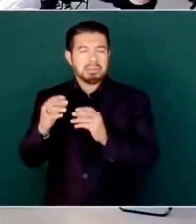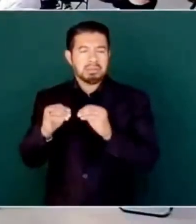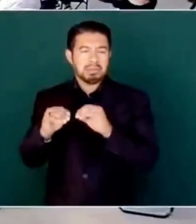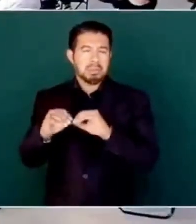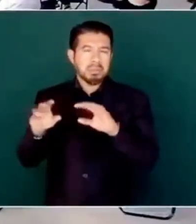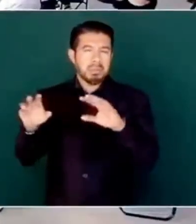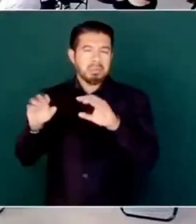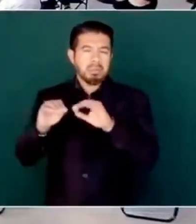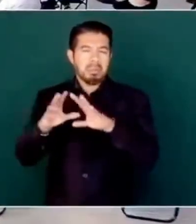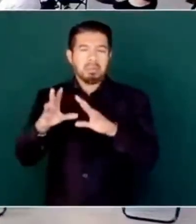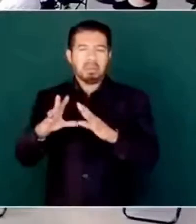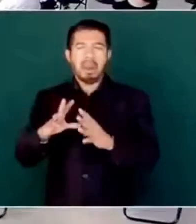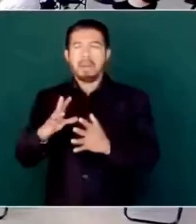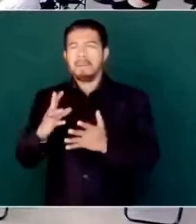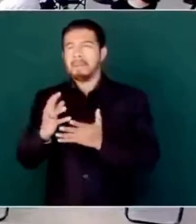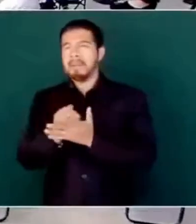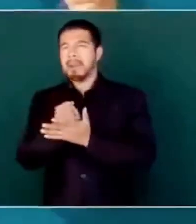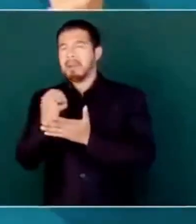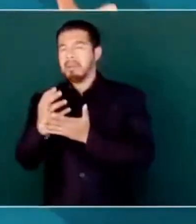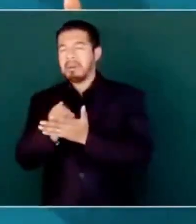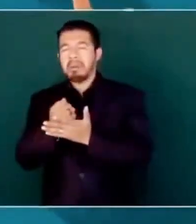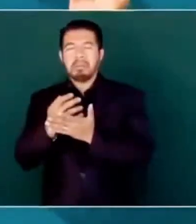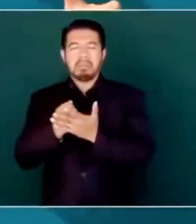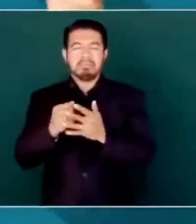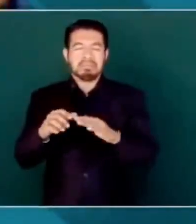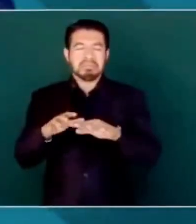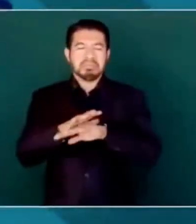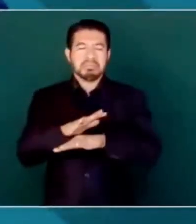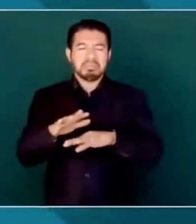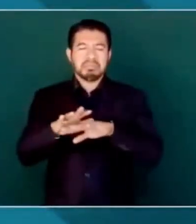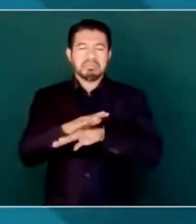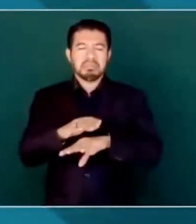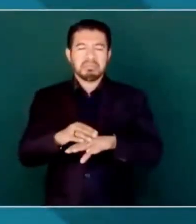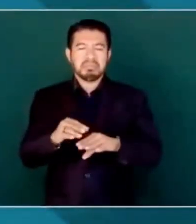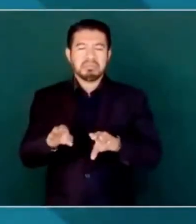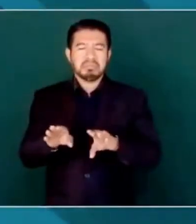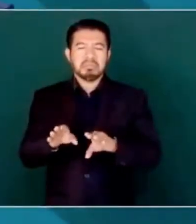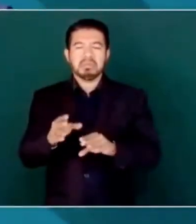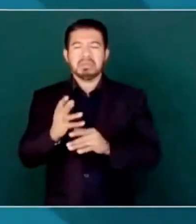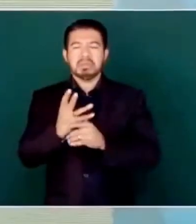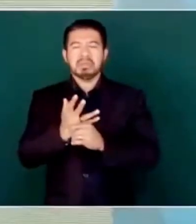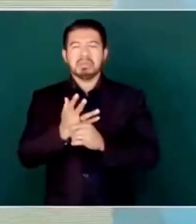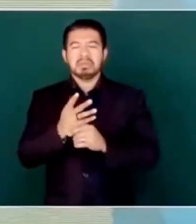de que habían logrado las transformaciones solo con los